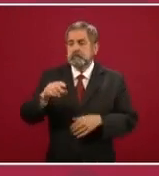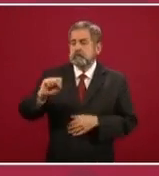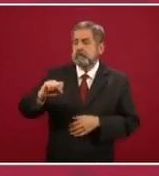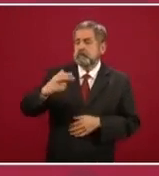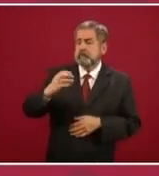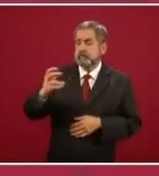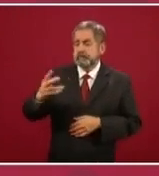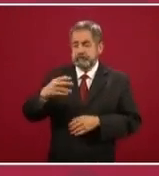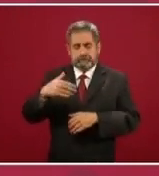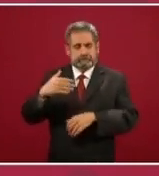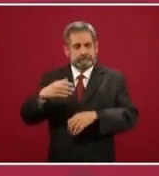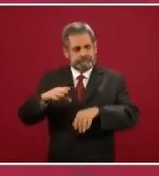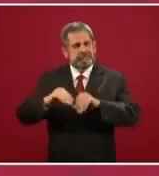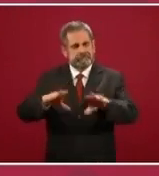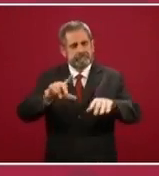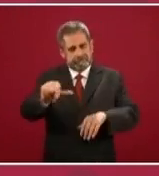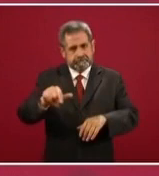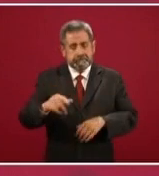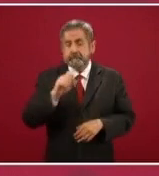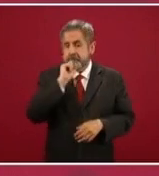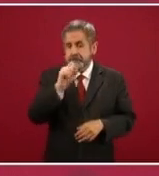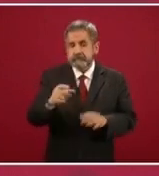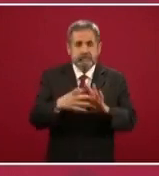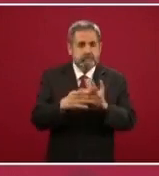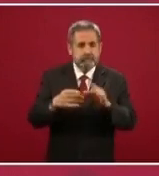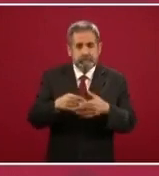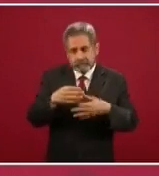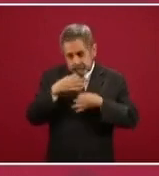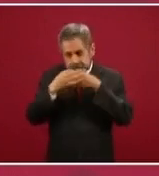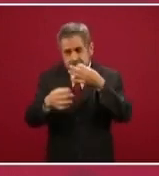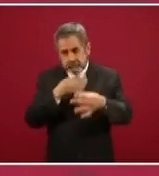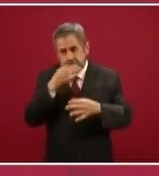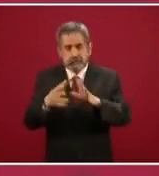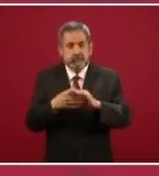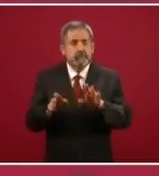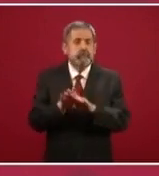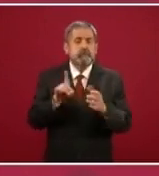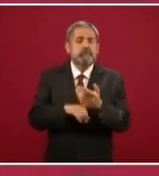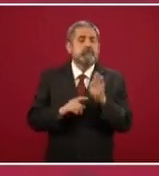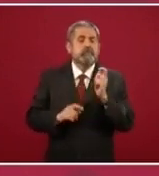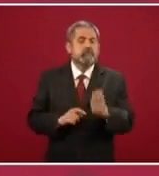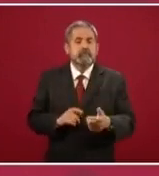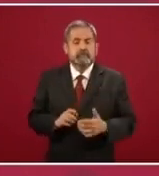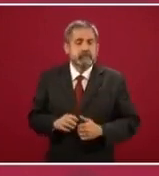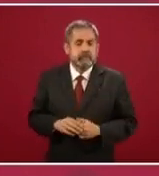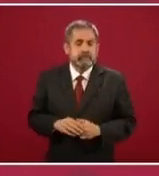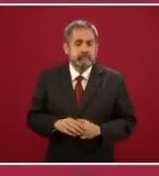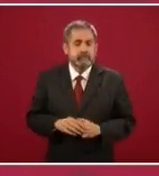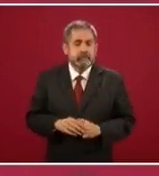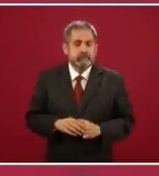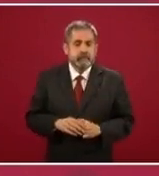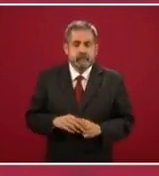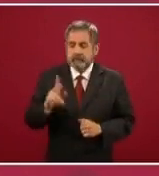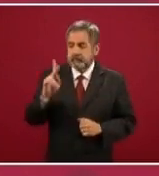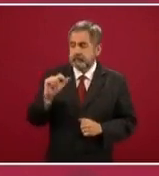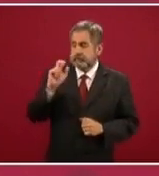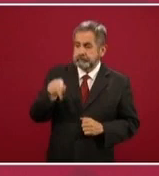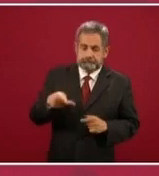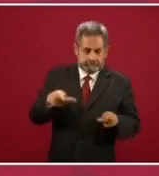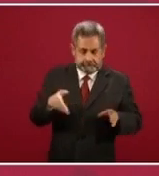Hacienda, también les va a dar a conocer de los